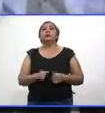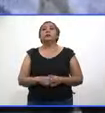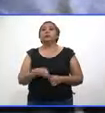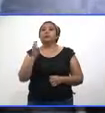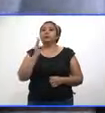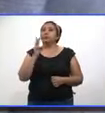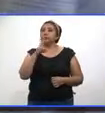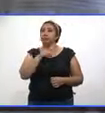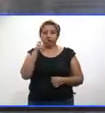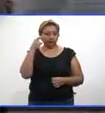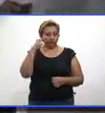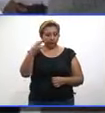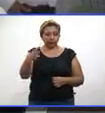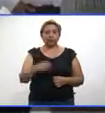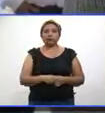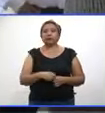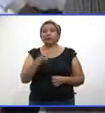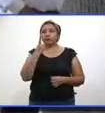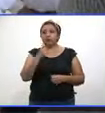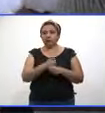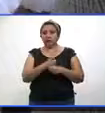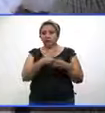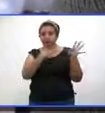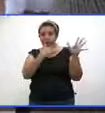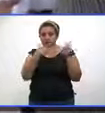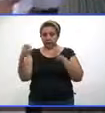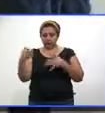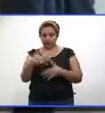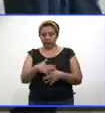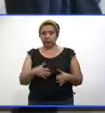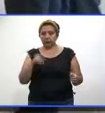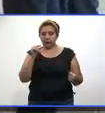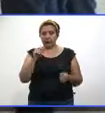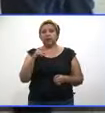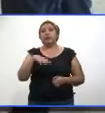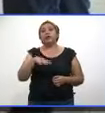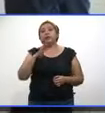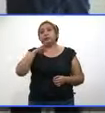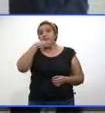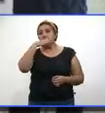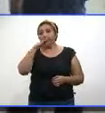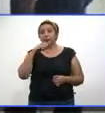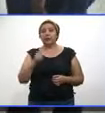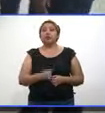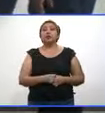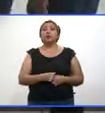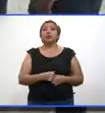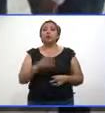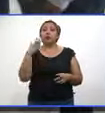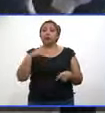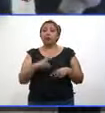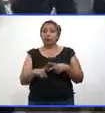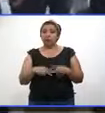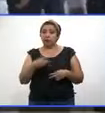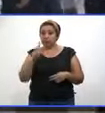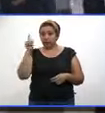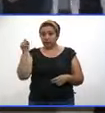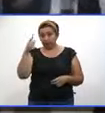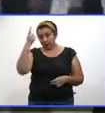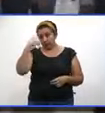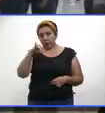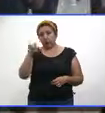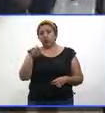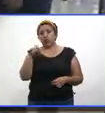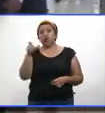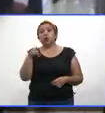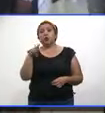Vila Dosal atestiguó el cargamento de los primeros 800 paquetes de semillas de maíz a las camionetas que se dirigieron a las comisarías de Ixbosh